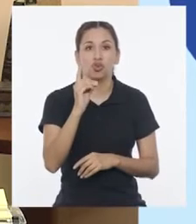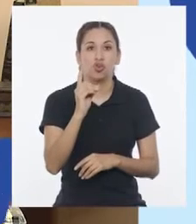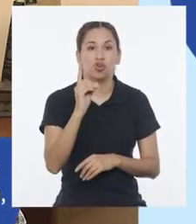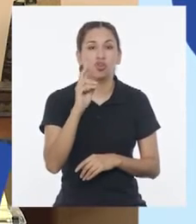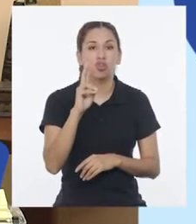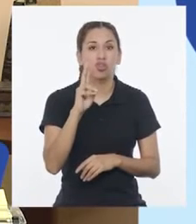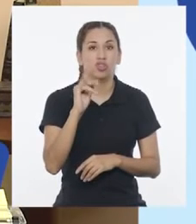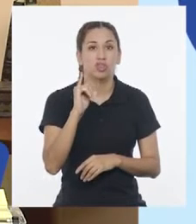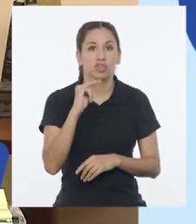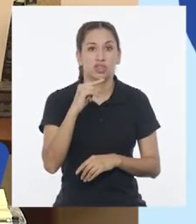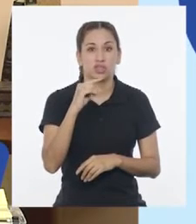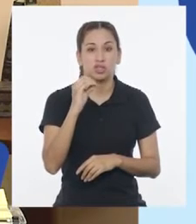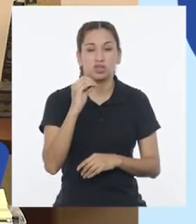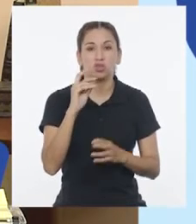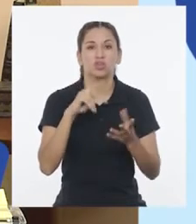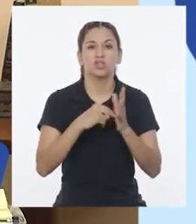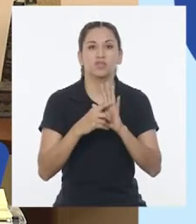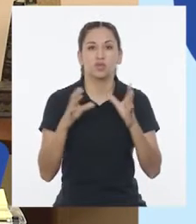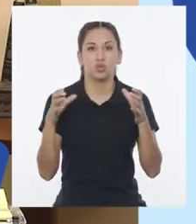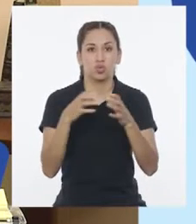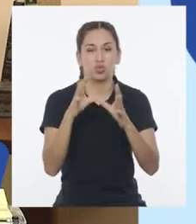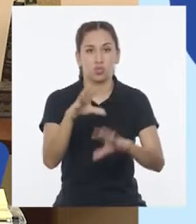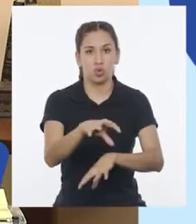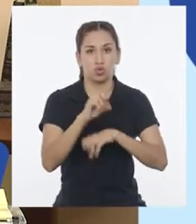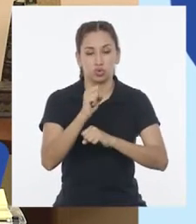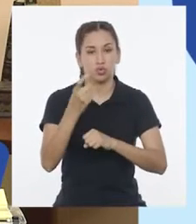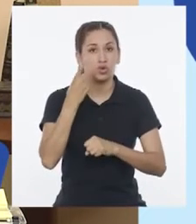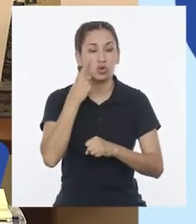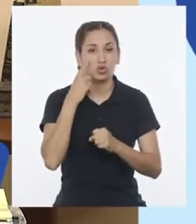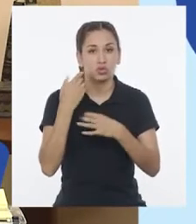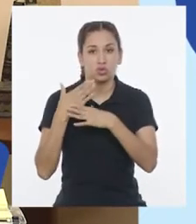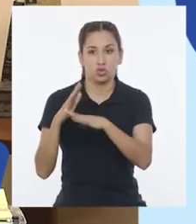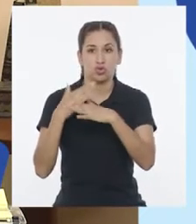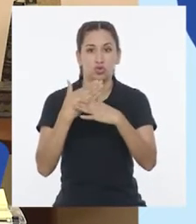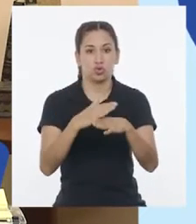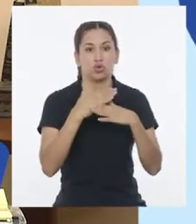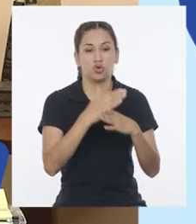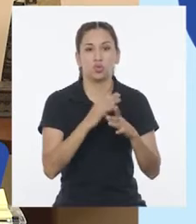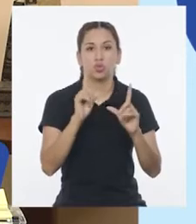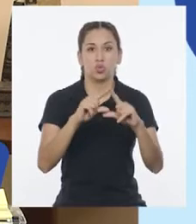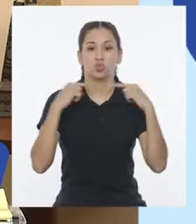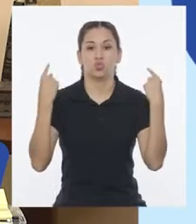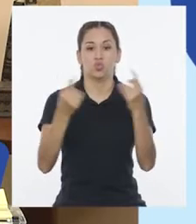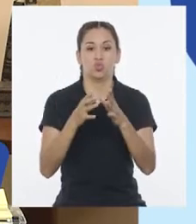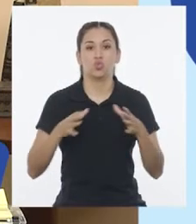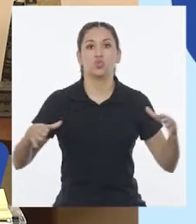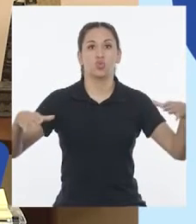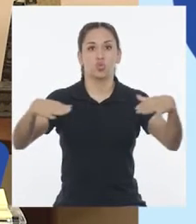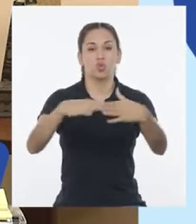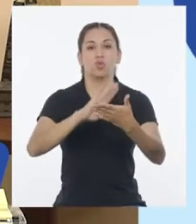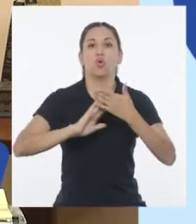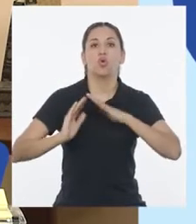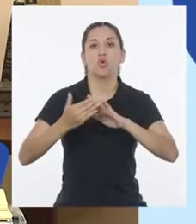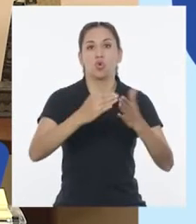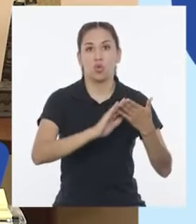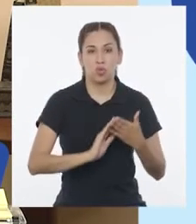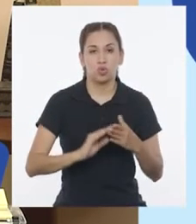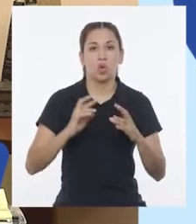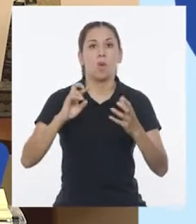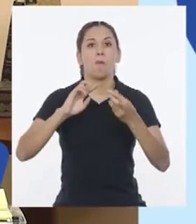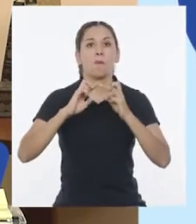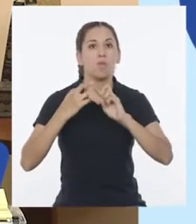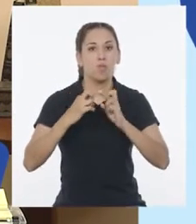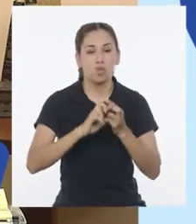Cruz, es definido como un conjunto de costumbres reconocidas y compartidas por una colectividad como